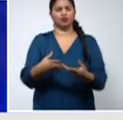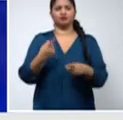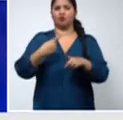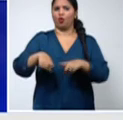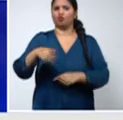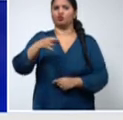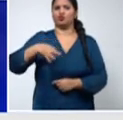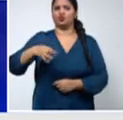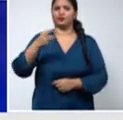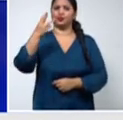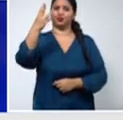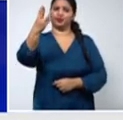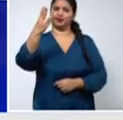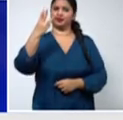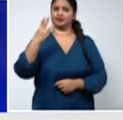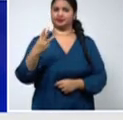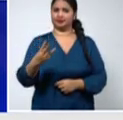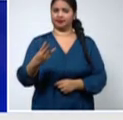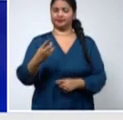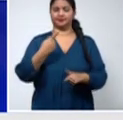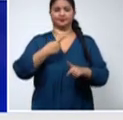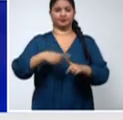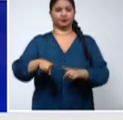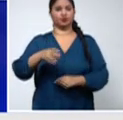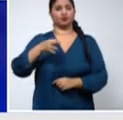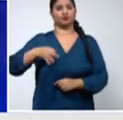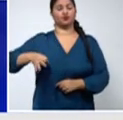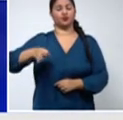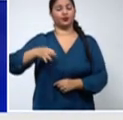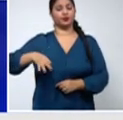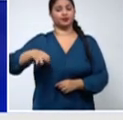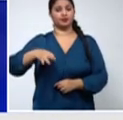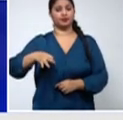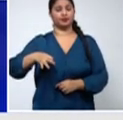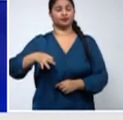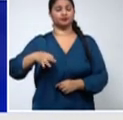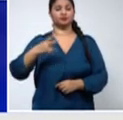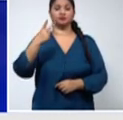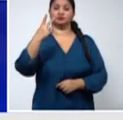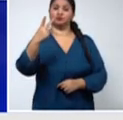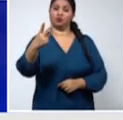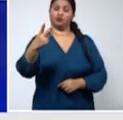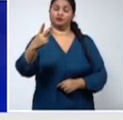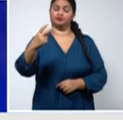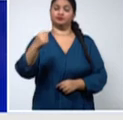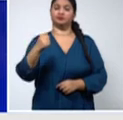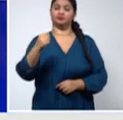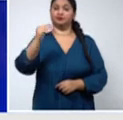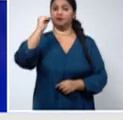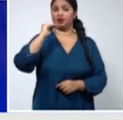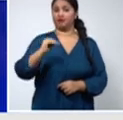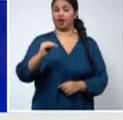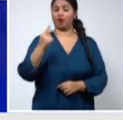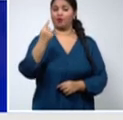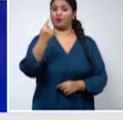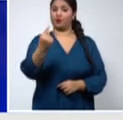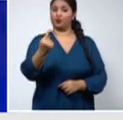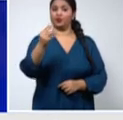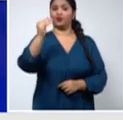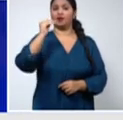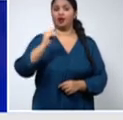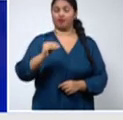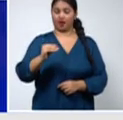uno, en Sibanicú 2 casos, en Jimaguayú 1 caso y en